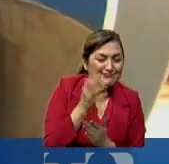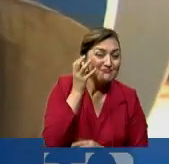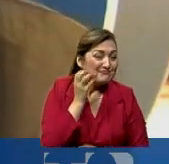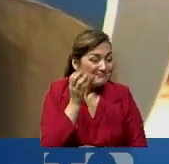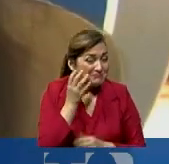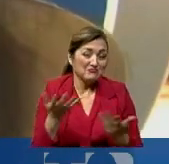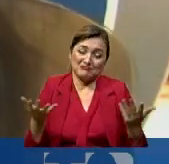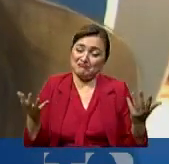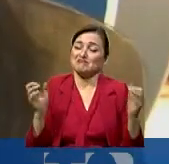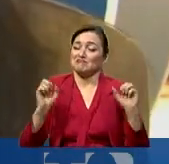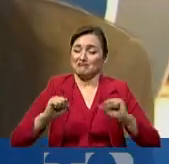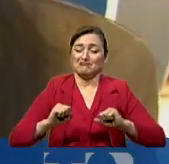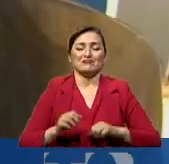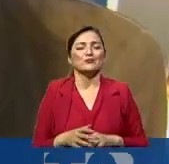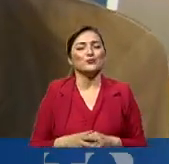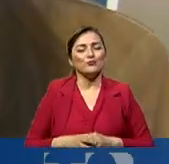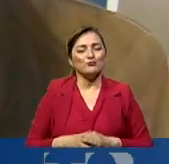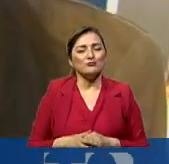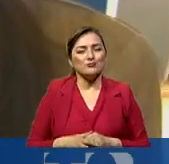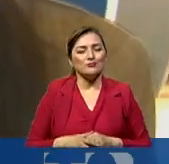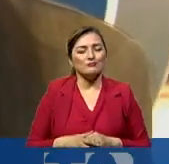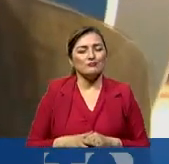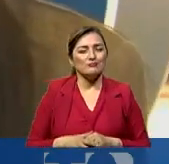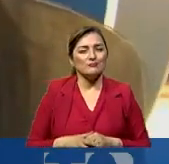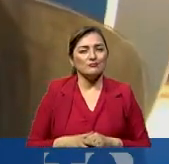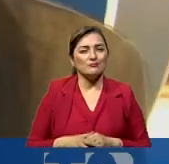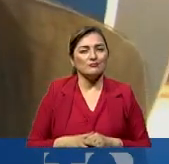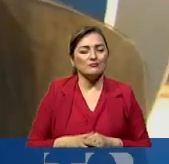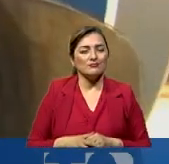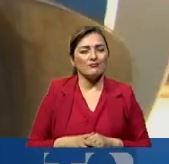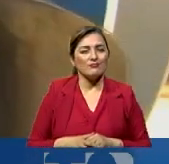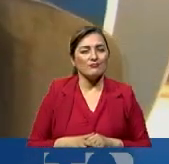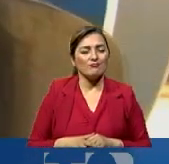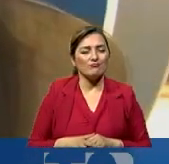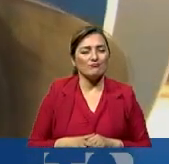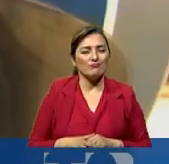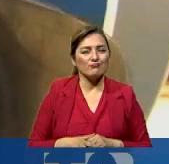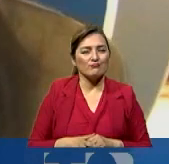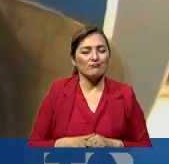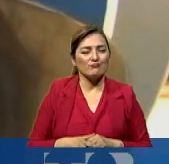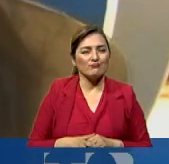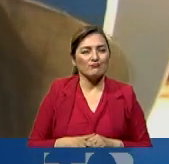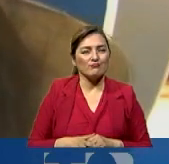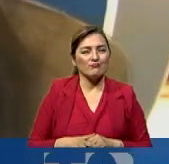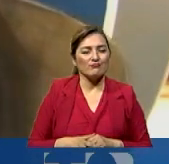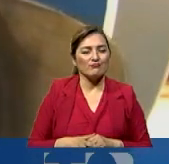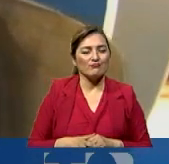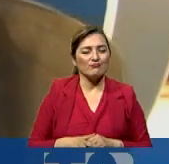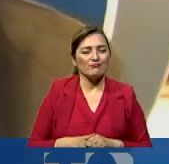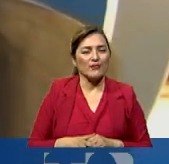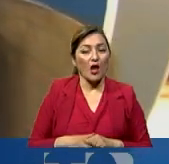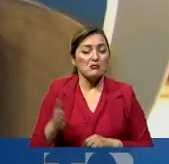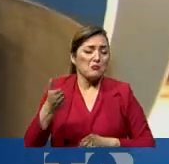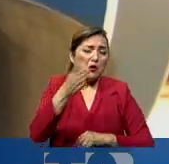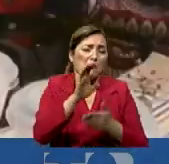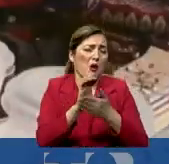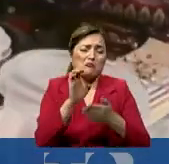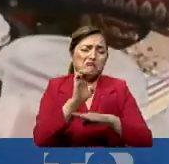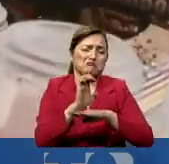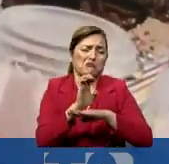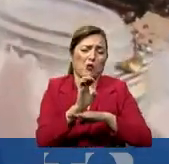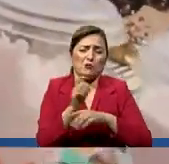de usuario, de métricas, de validaciones que nos van a permitir democratizar la moda de segunda mano y llegar a más rincones del